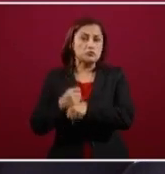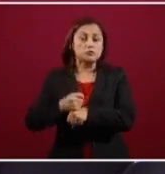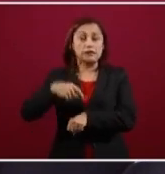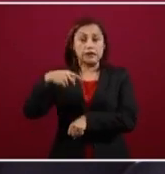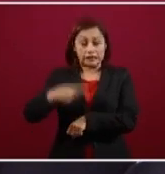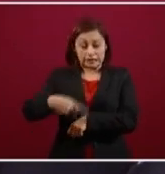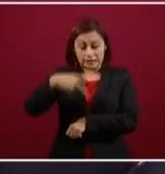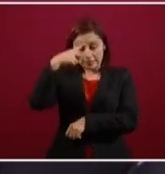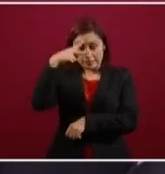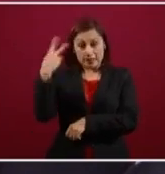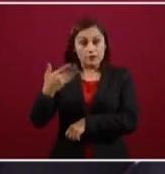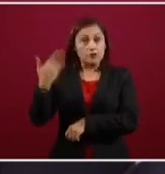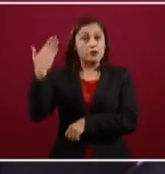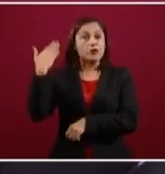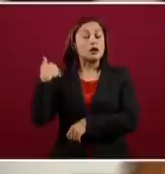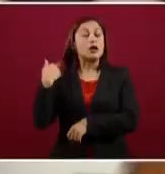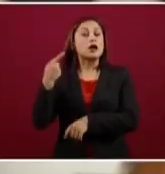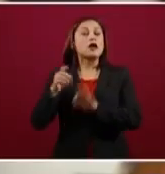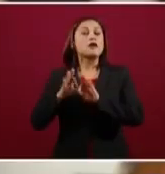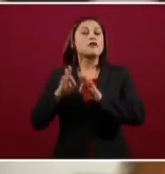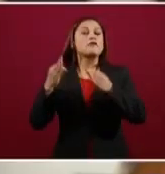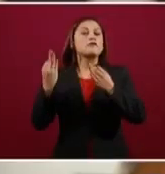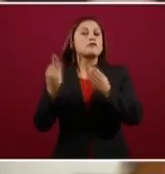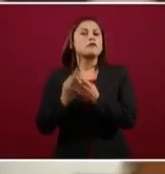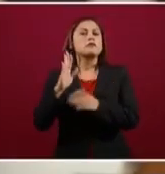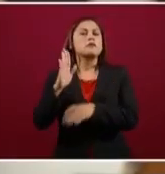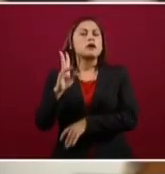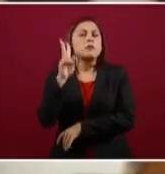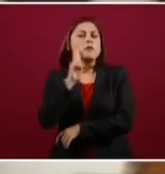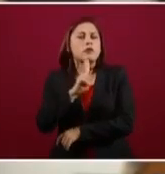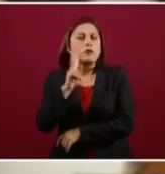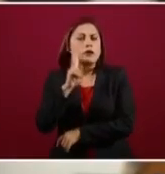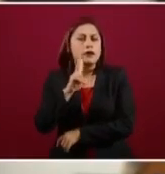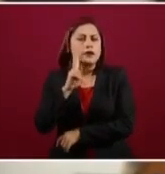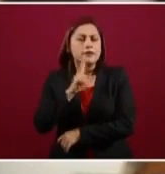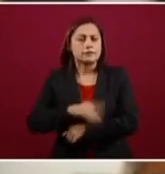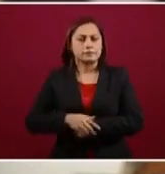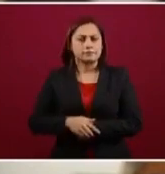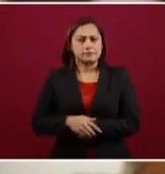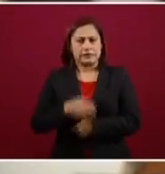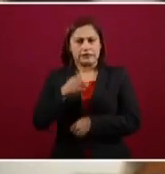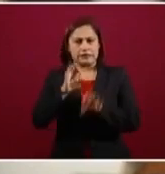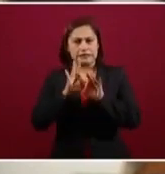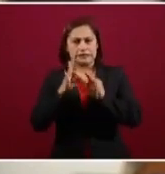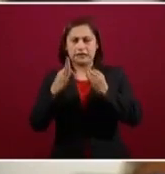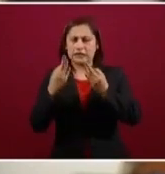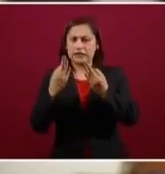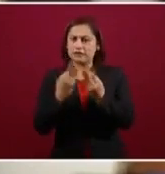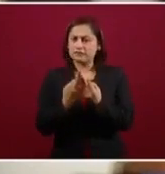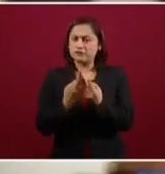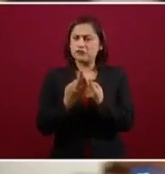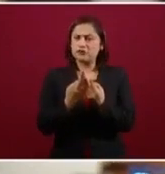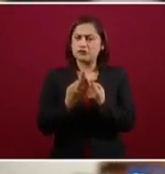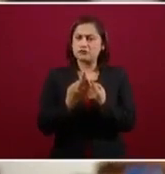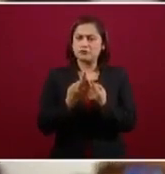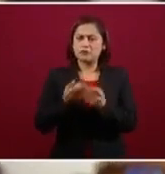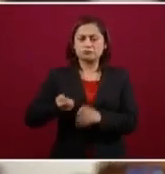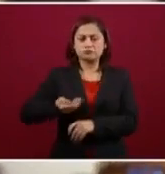un laboratorio. Esta estrategia se puede denominar en una estrategia cuádruple